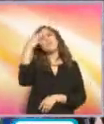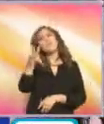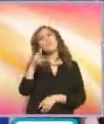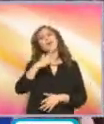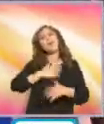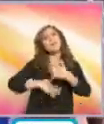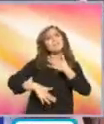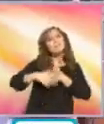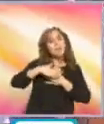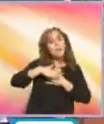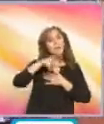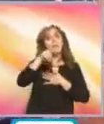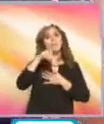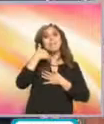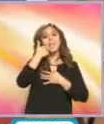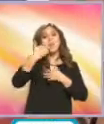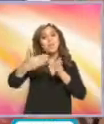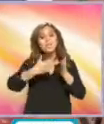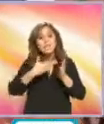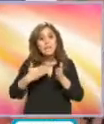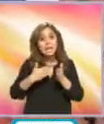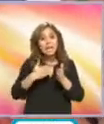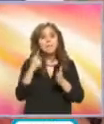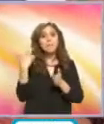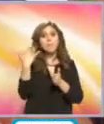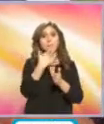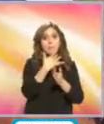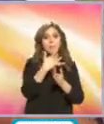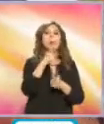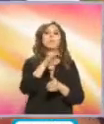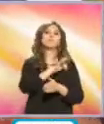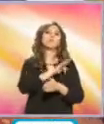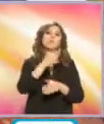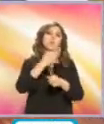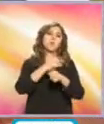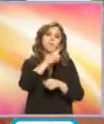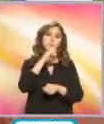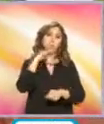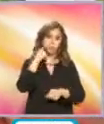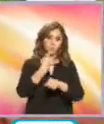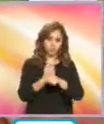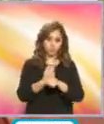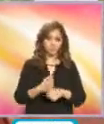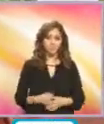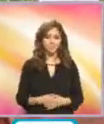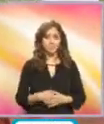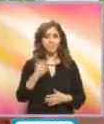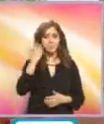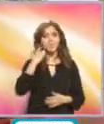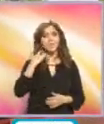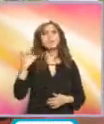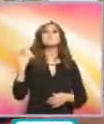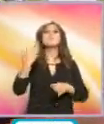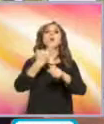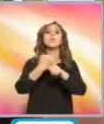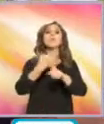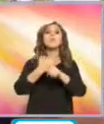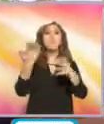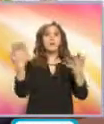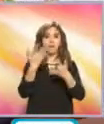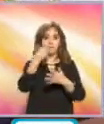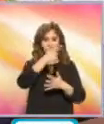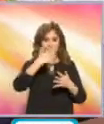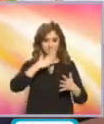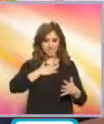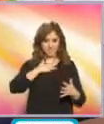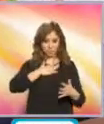rico, se A ve que ver, está muy es la bueno. opción. Manos a la obra. Eso, Ok, ¿qué bueno, vamos a vamos hacer? primero entonces con nuestra pechuga, Pame, si me haces favorcito.